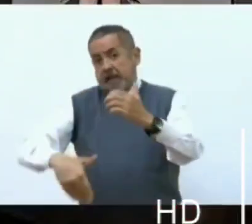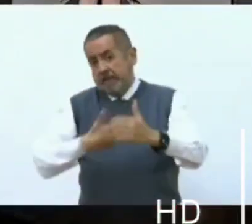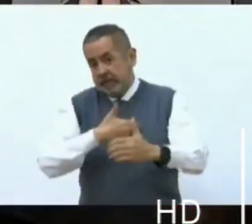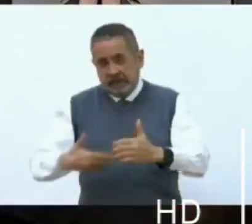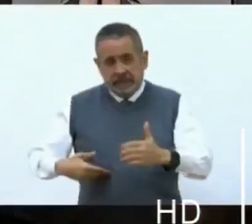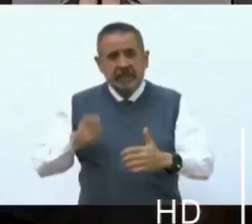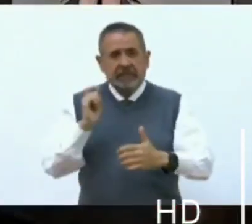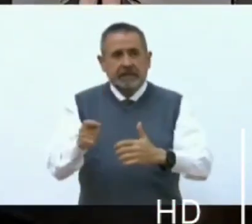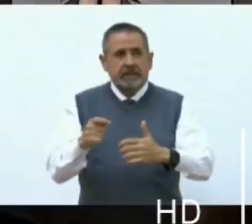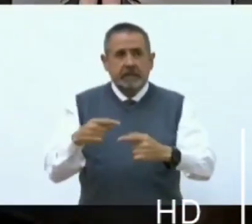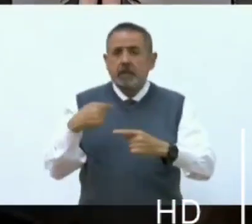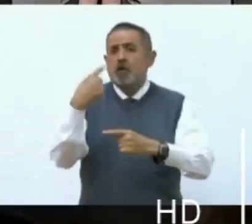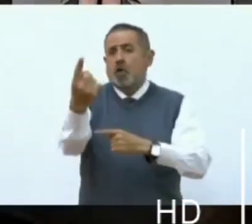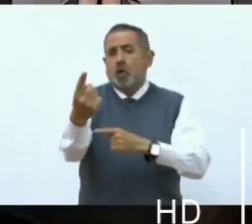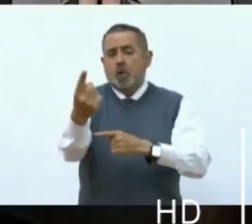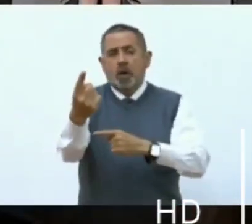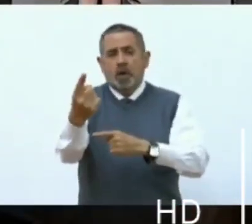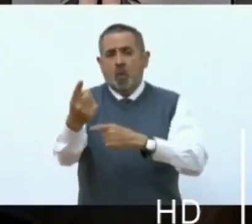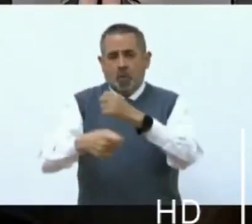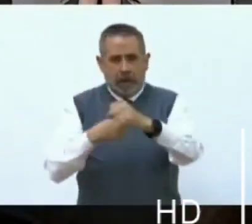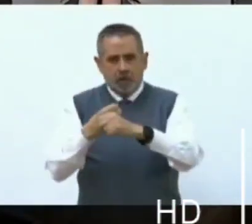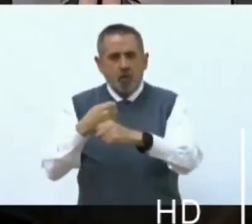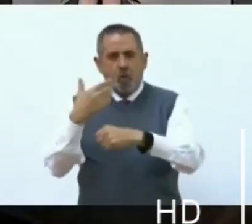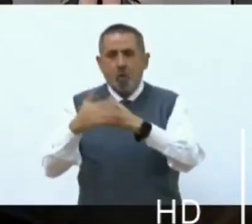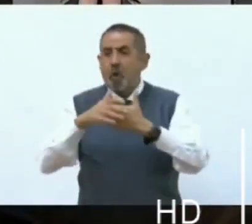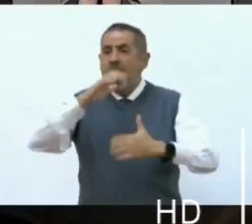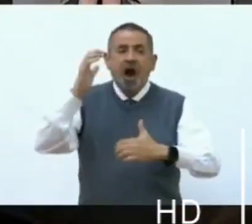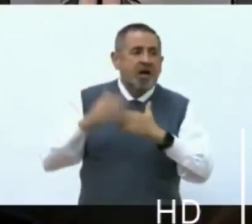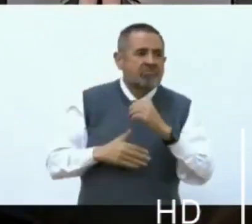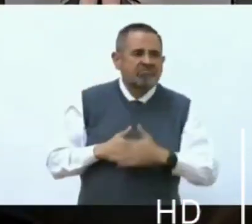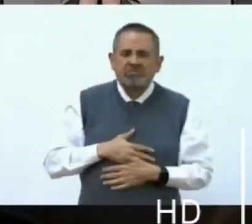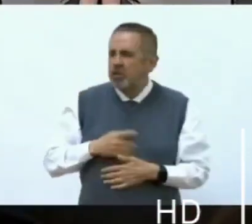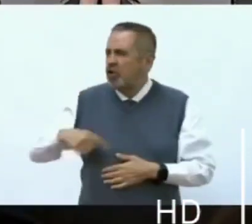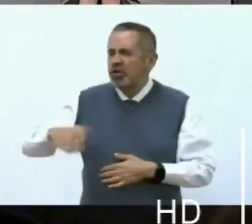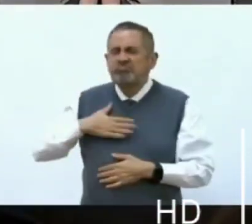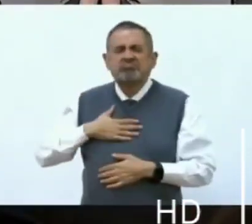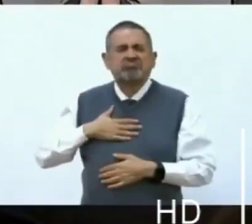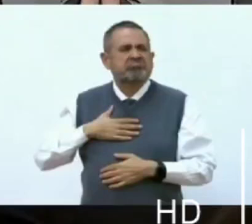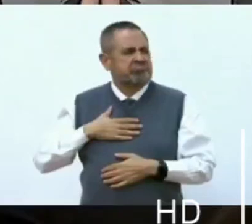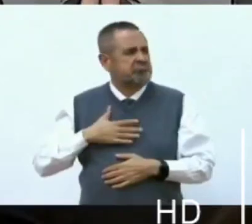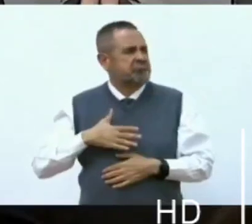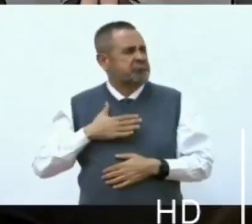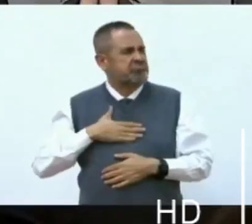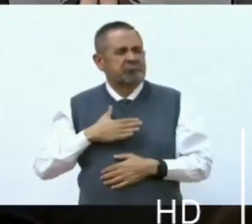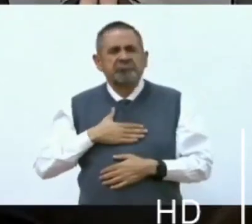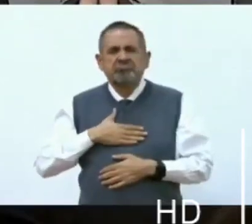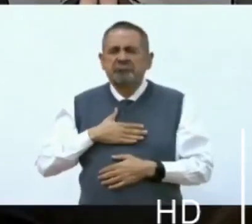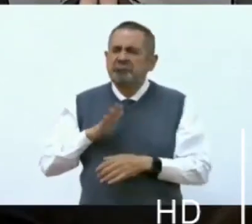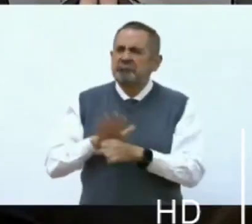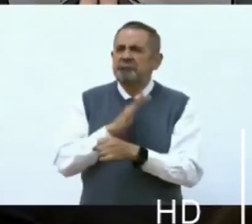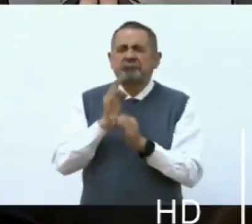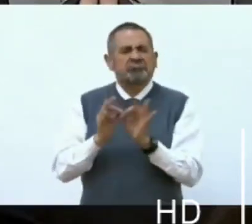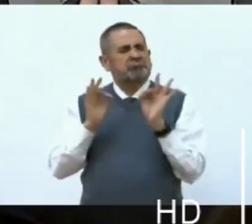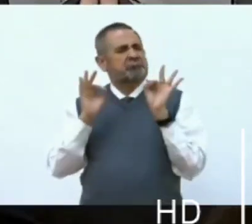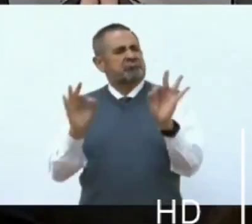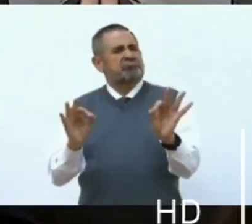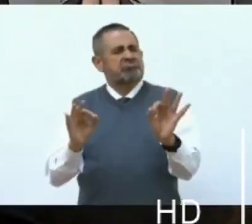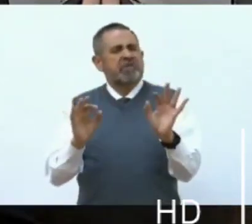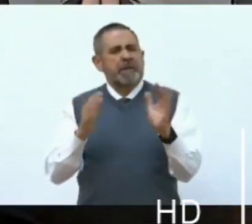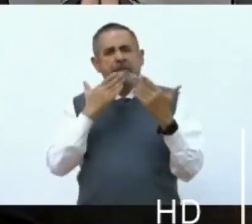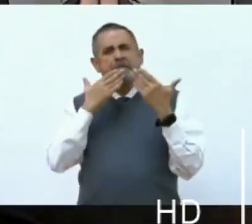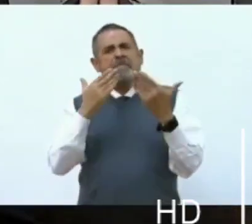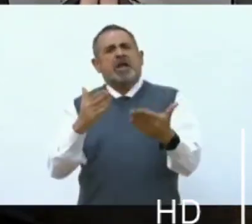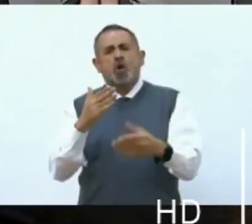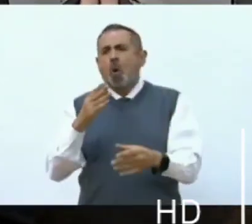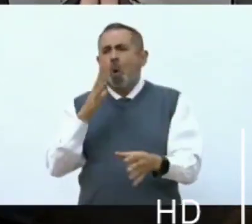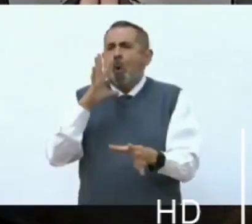decir, en el año que viene, podremos irnos con la frente en alto, aunque tenemos claro que falta mucho por